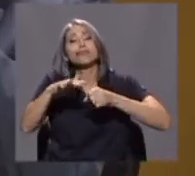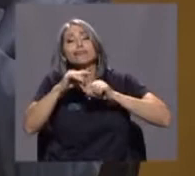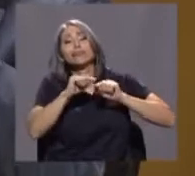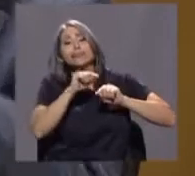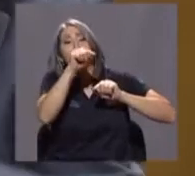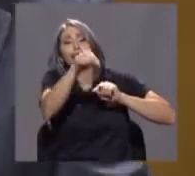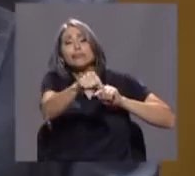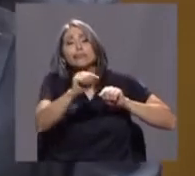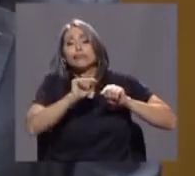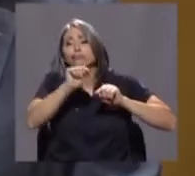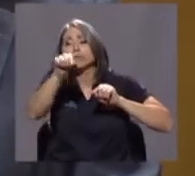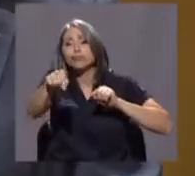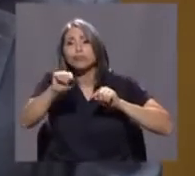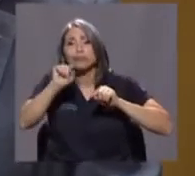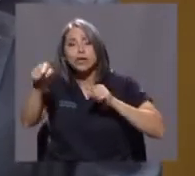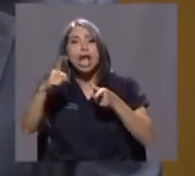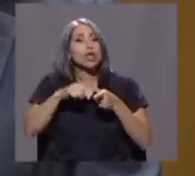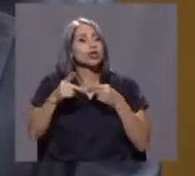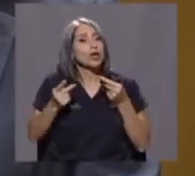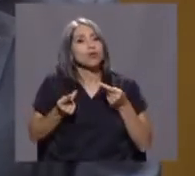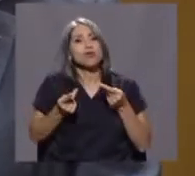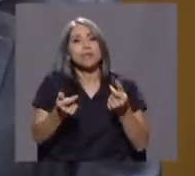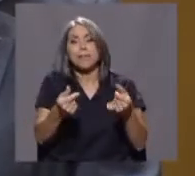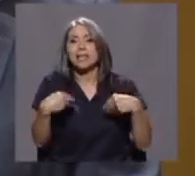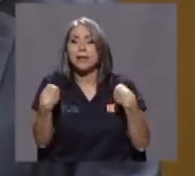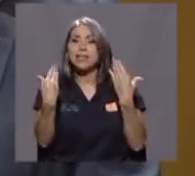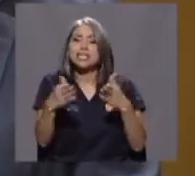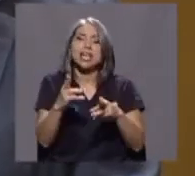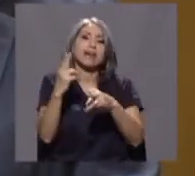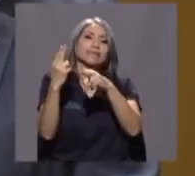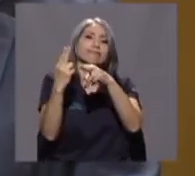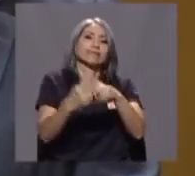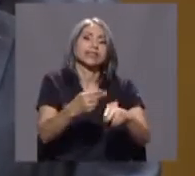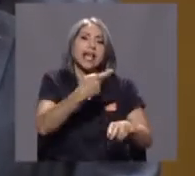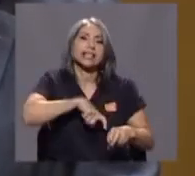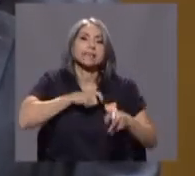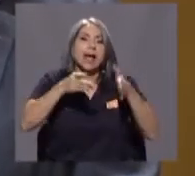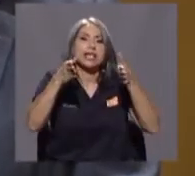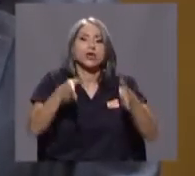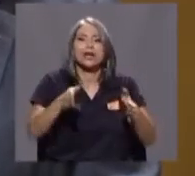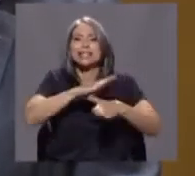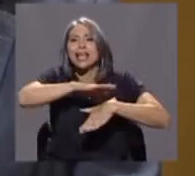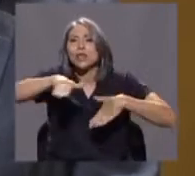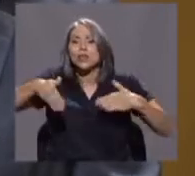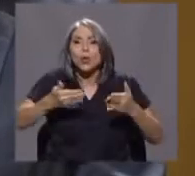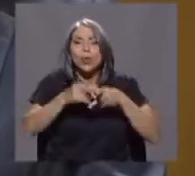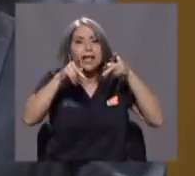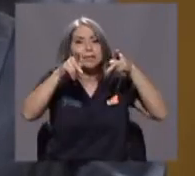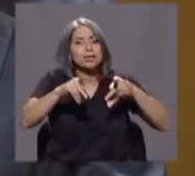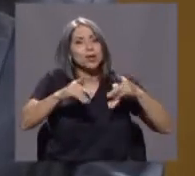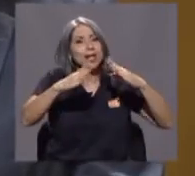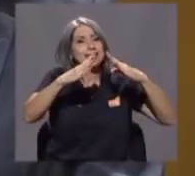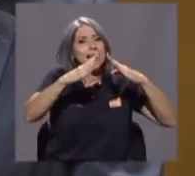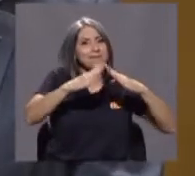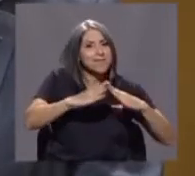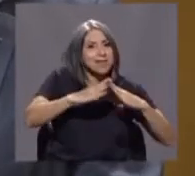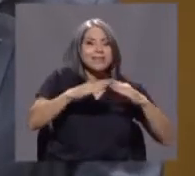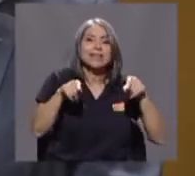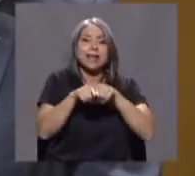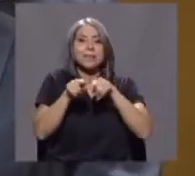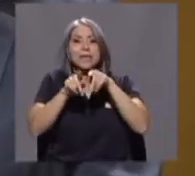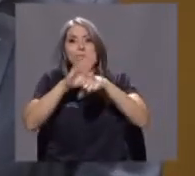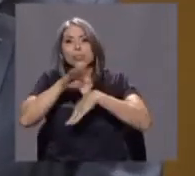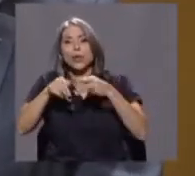se le otorga la condición de españoles también a todos los residentes y a los nacidos